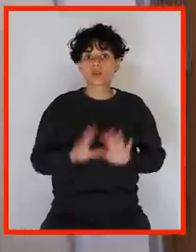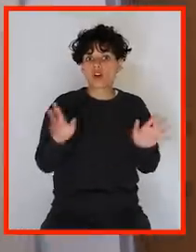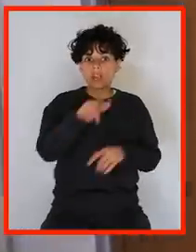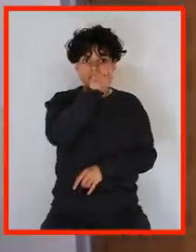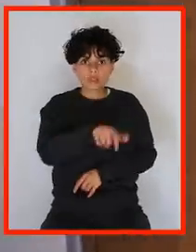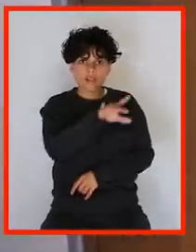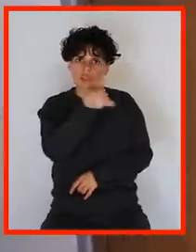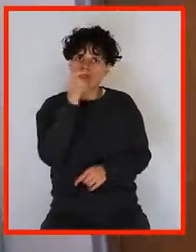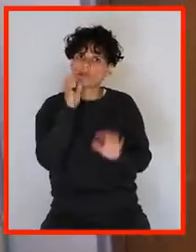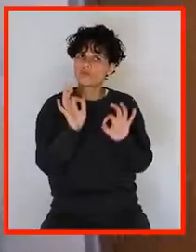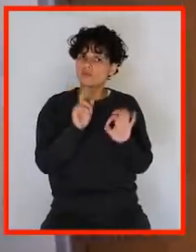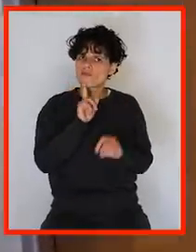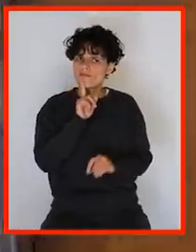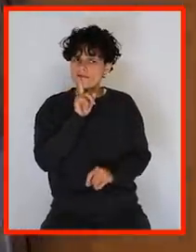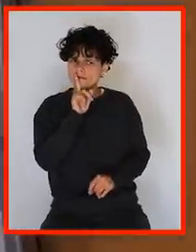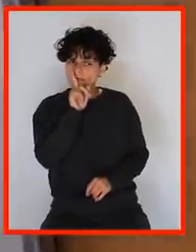Son los invitados de alta gama.